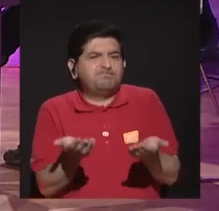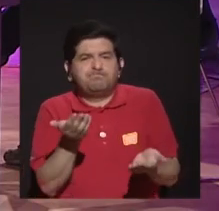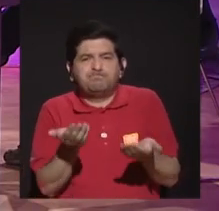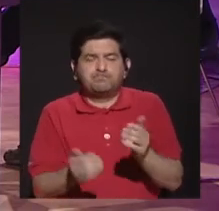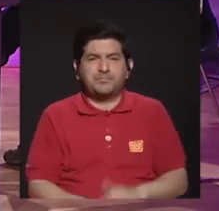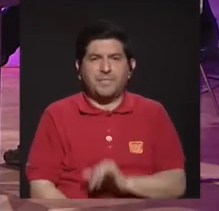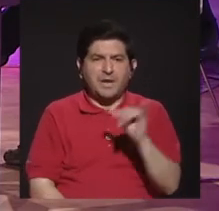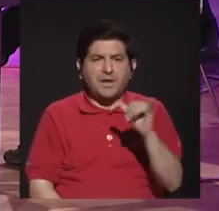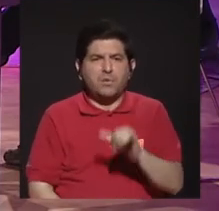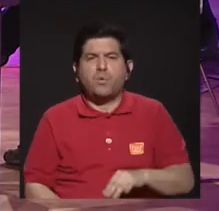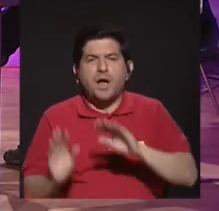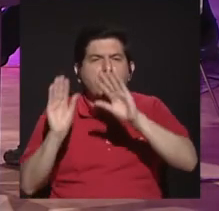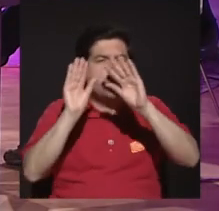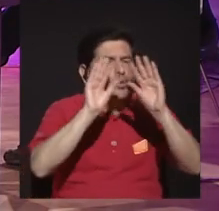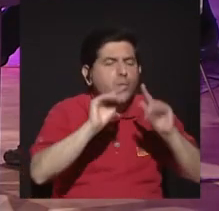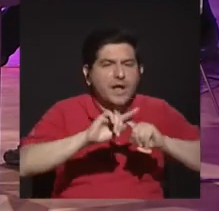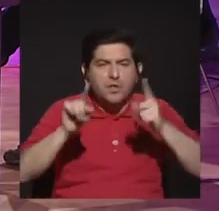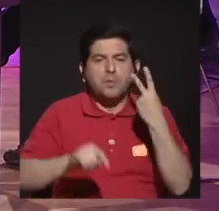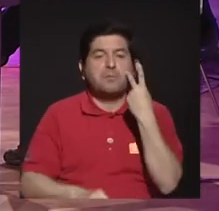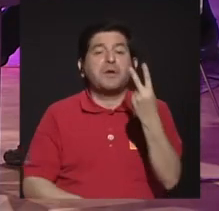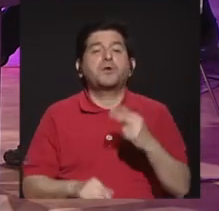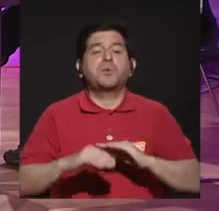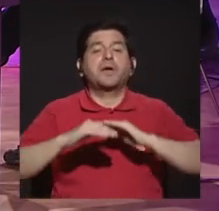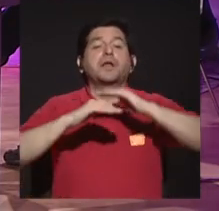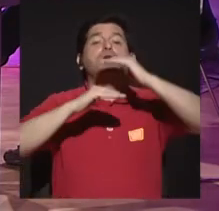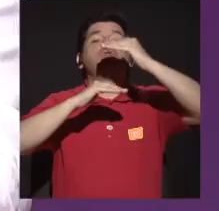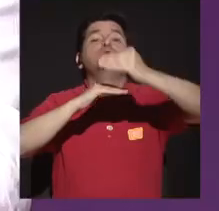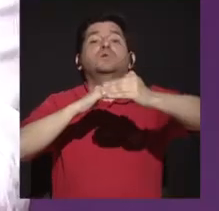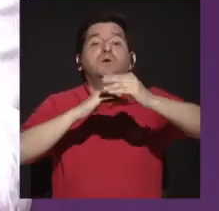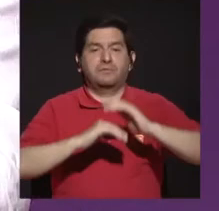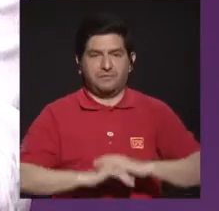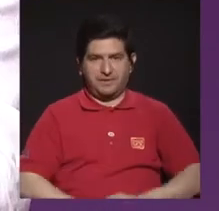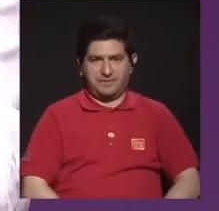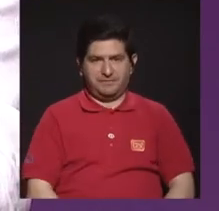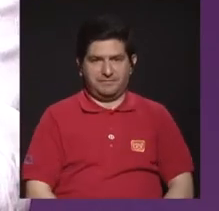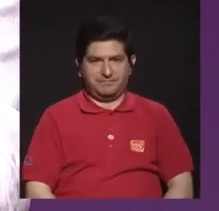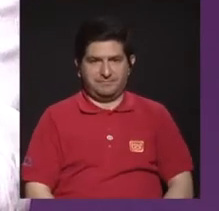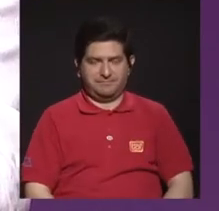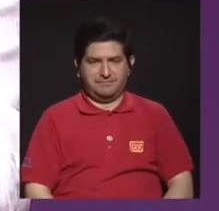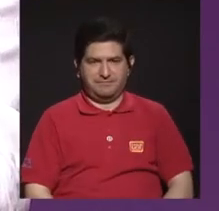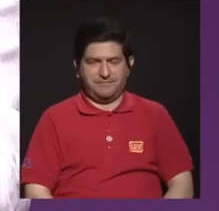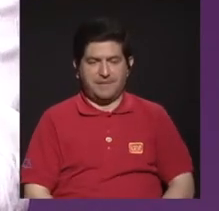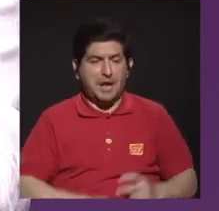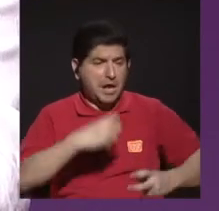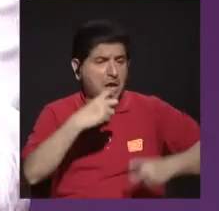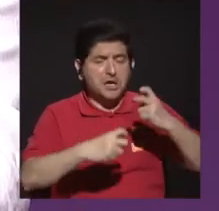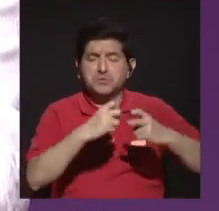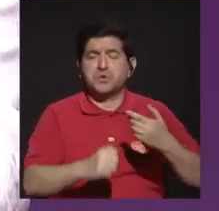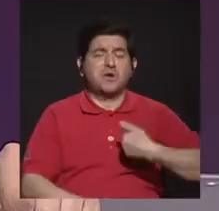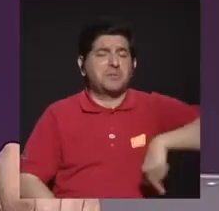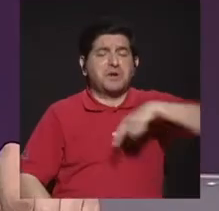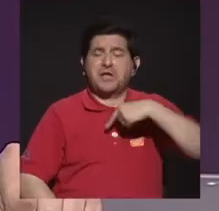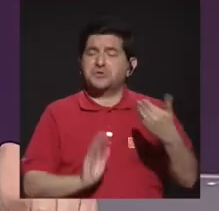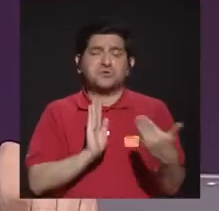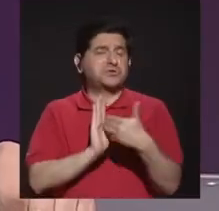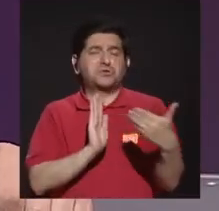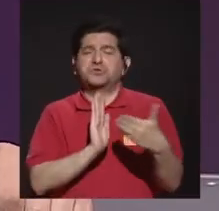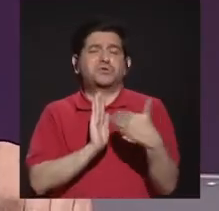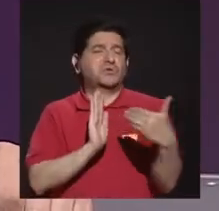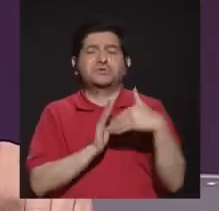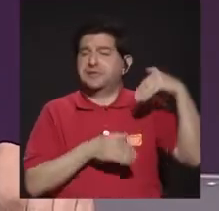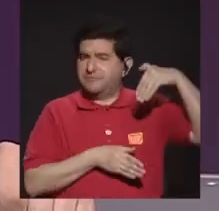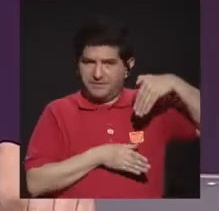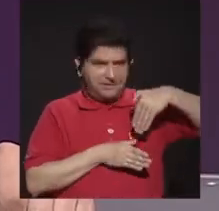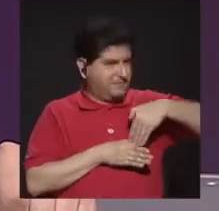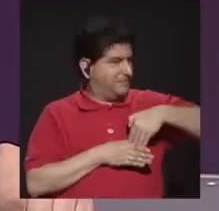como cuando está nublado, pero podemos ver por encima de las nubes, ¿no? Son problemas que no nos tocan en lo sensible,